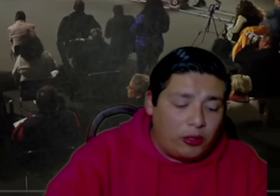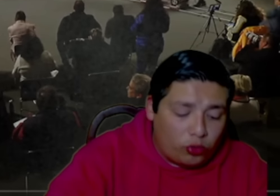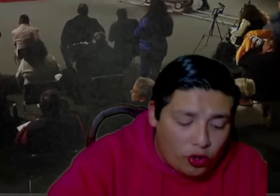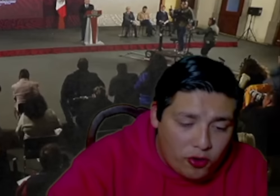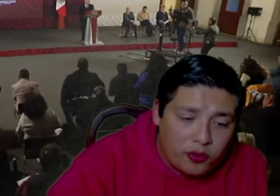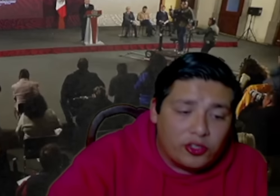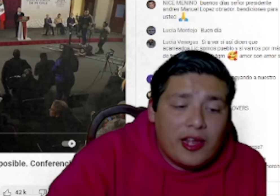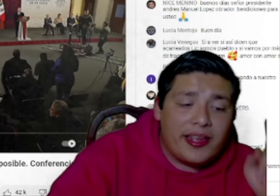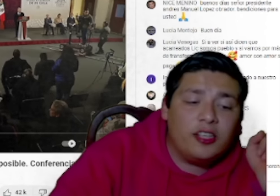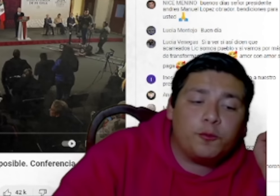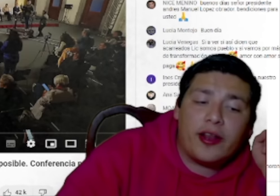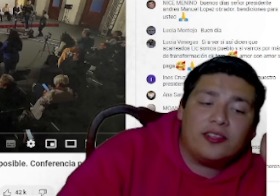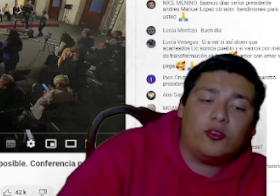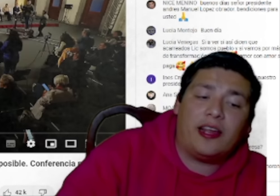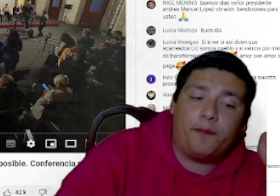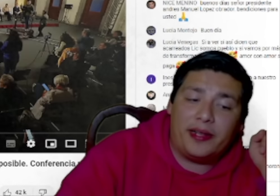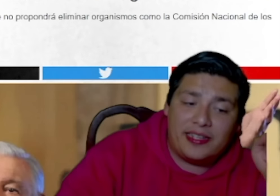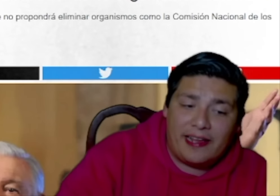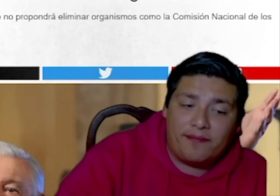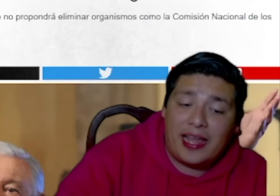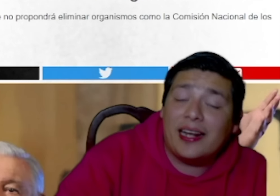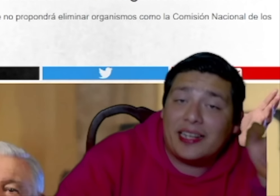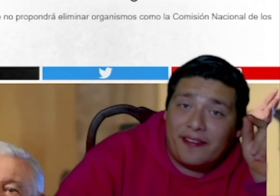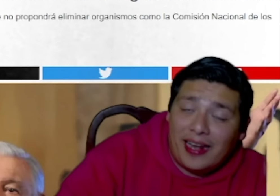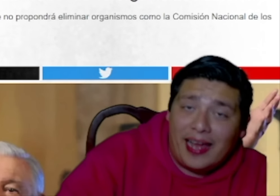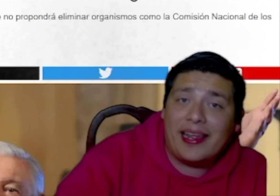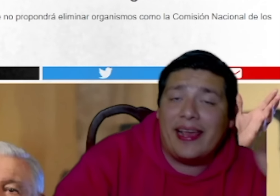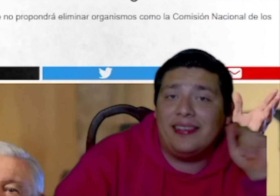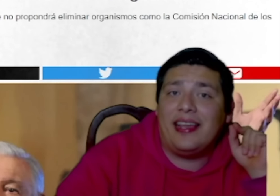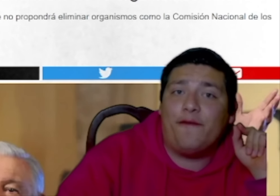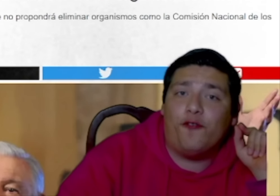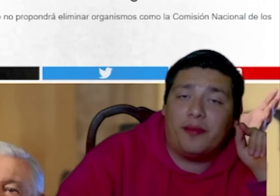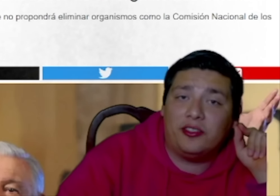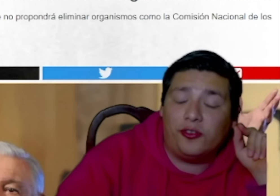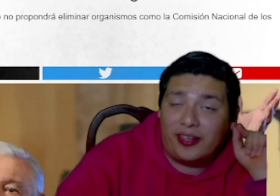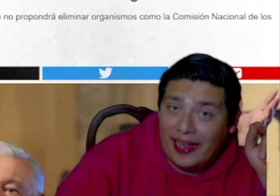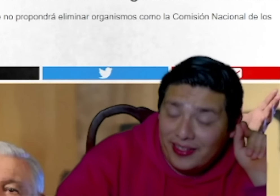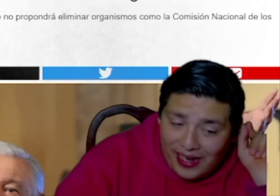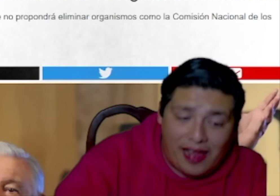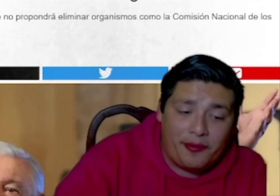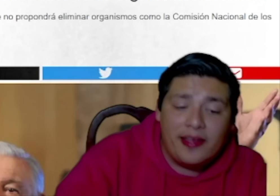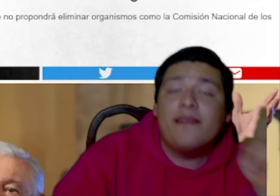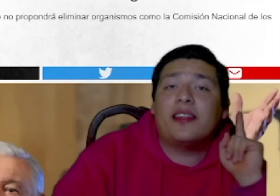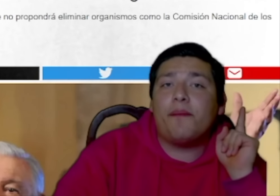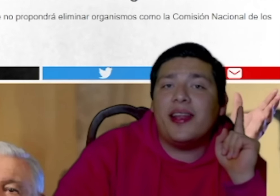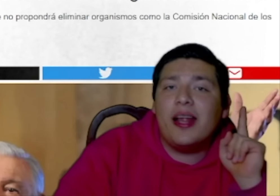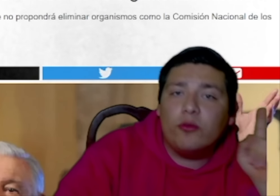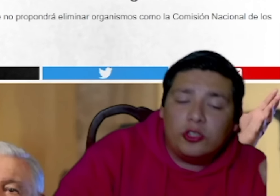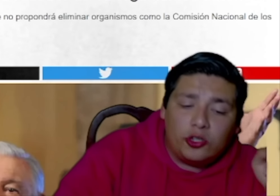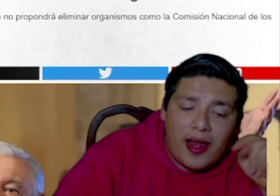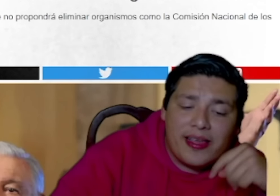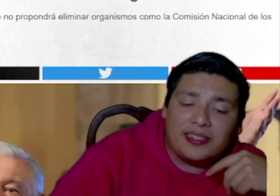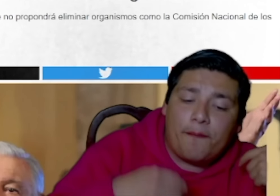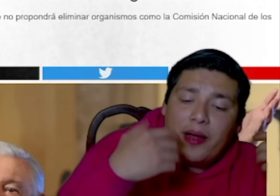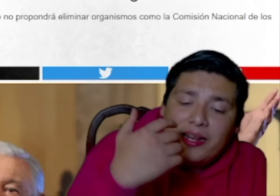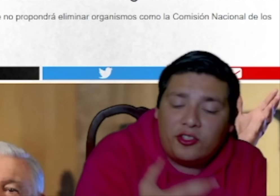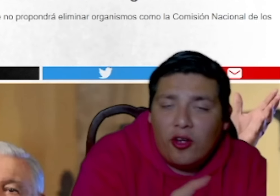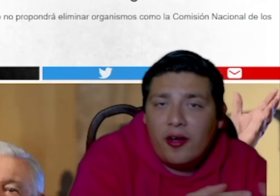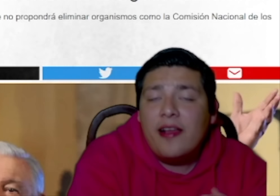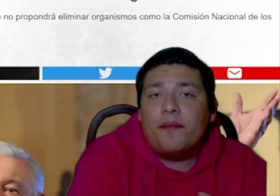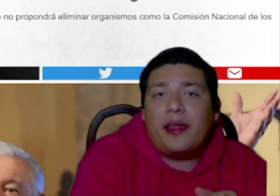organismos autónomos. Y es por eso que el presidente, al revelar esta información que es grave, también anunció